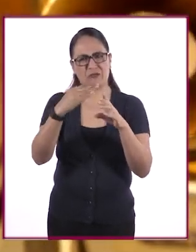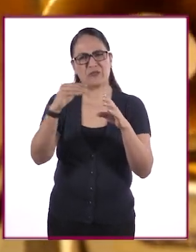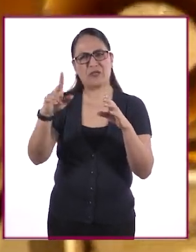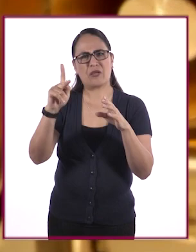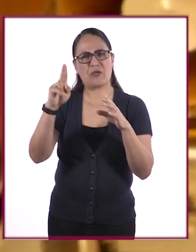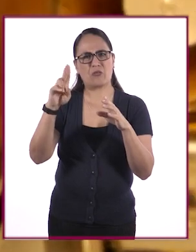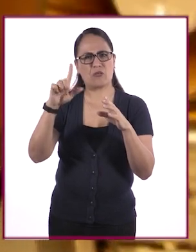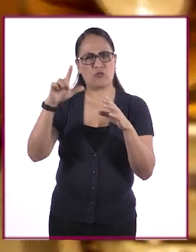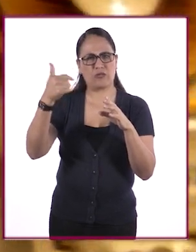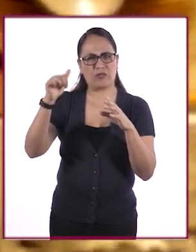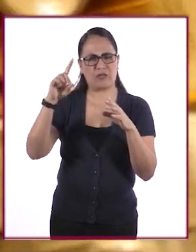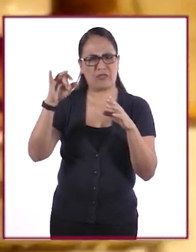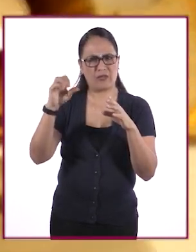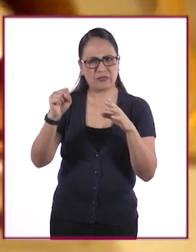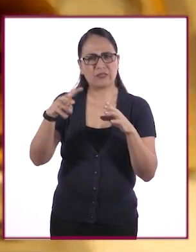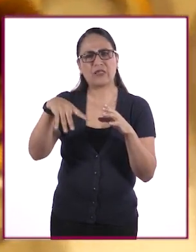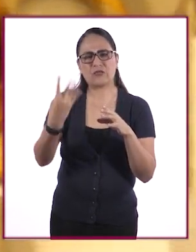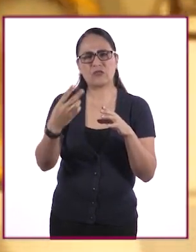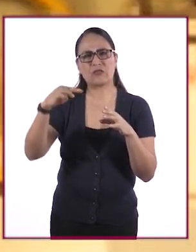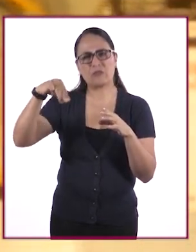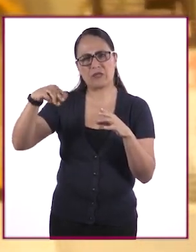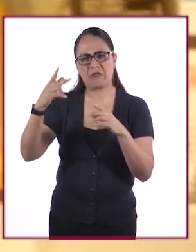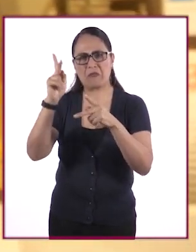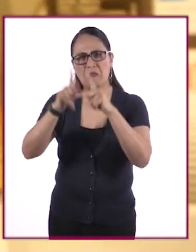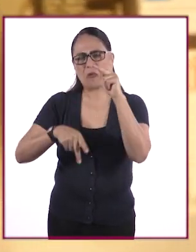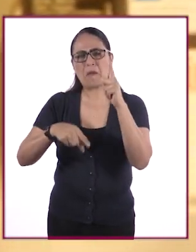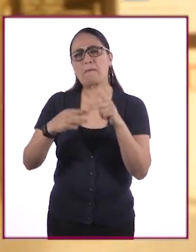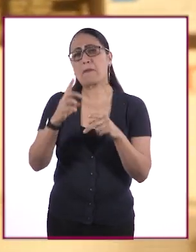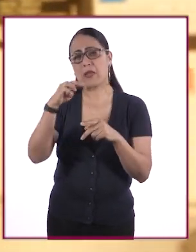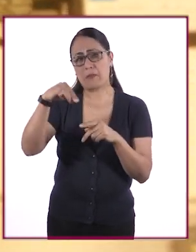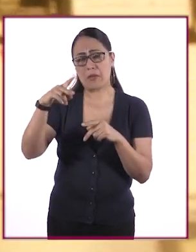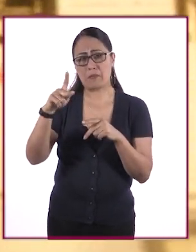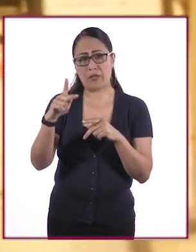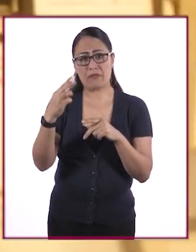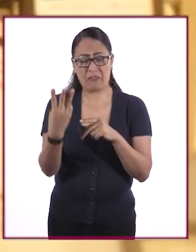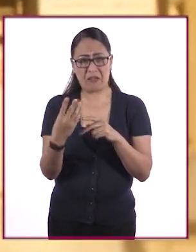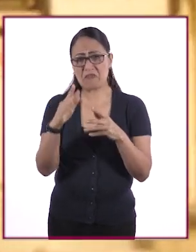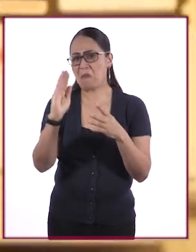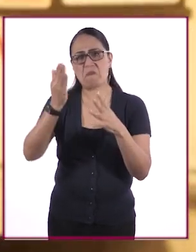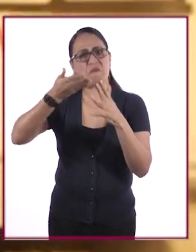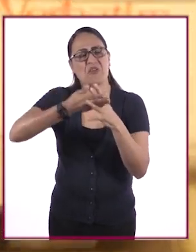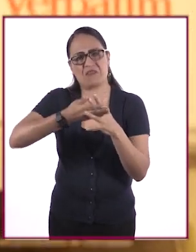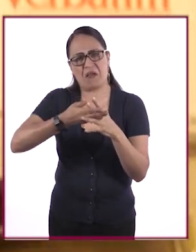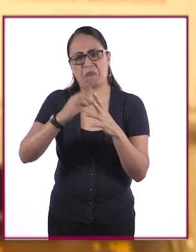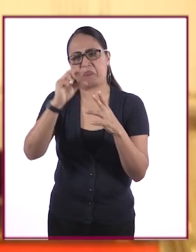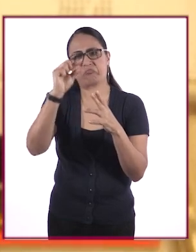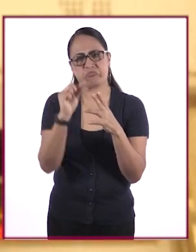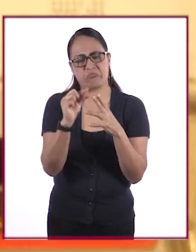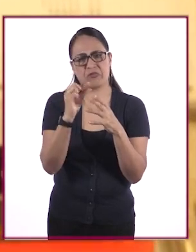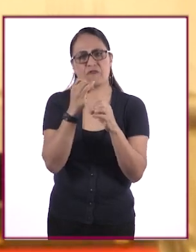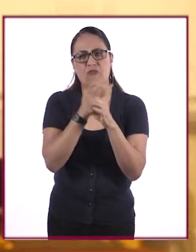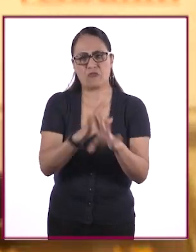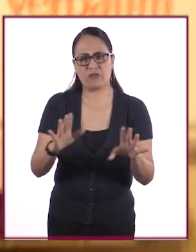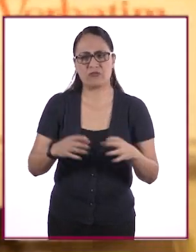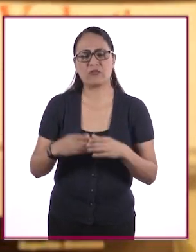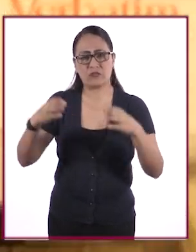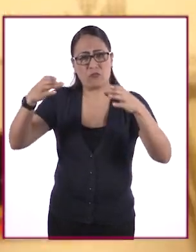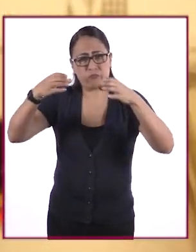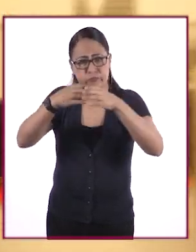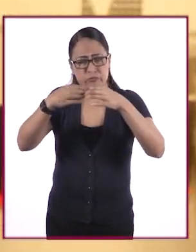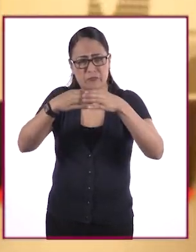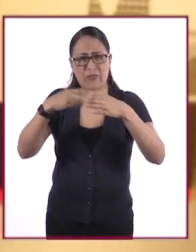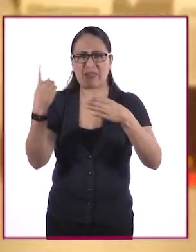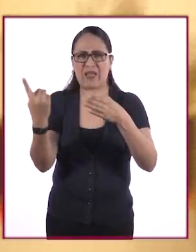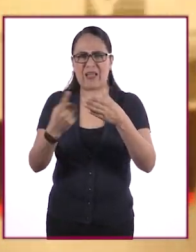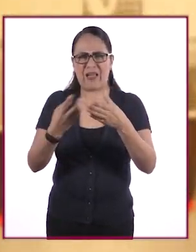cabían 300 megabytes de información, es decir, ni medio MP3 de música. Esta especie de discos compactos en realidad